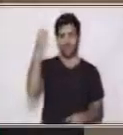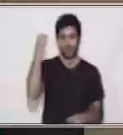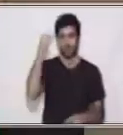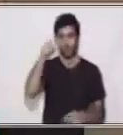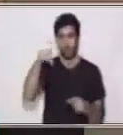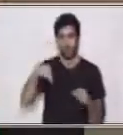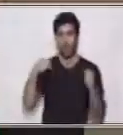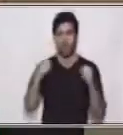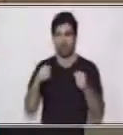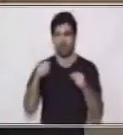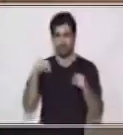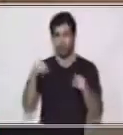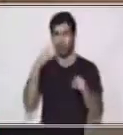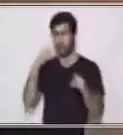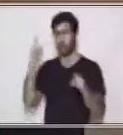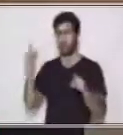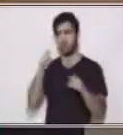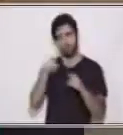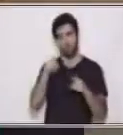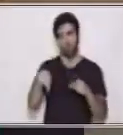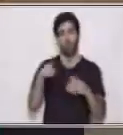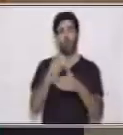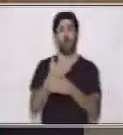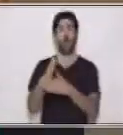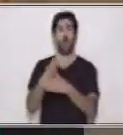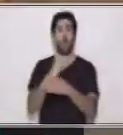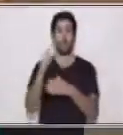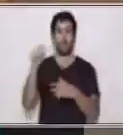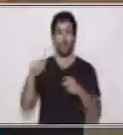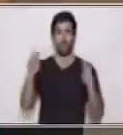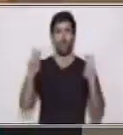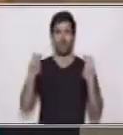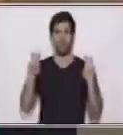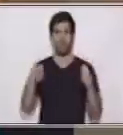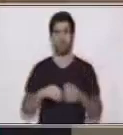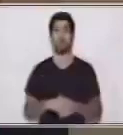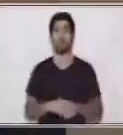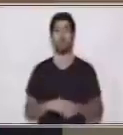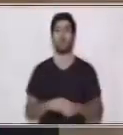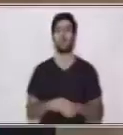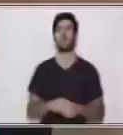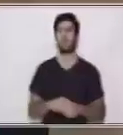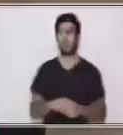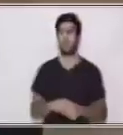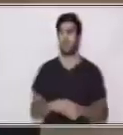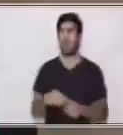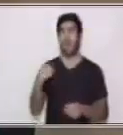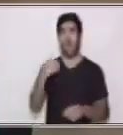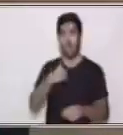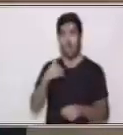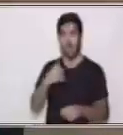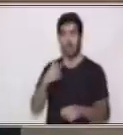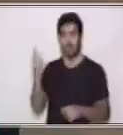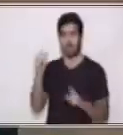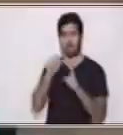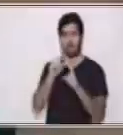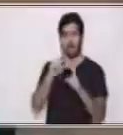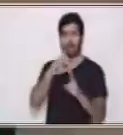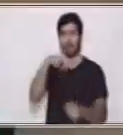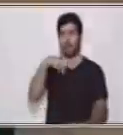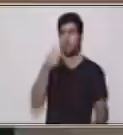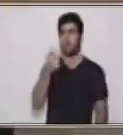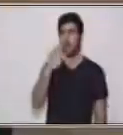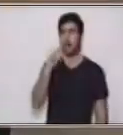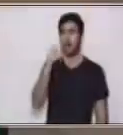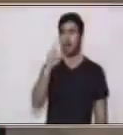viendo, o con quien compartas los temas que hemos visto. Hay una paradoja muy famosa